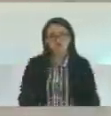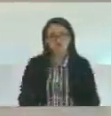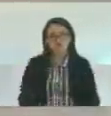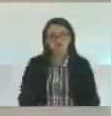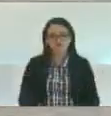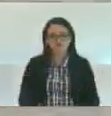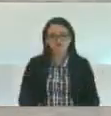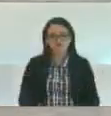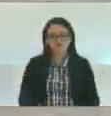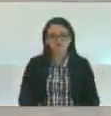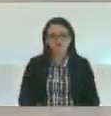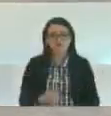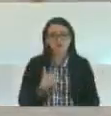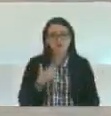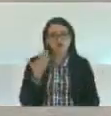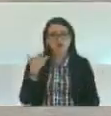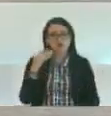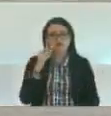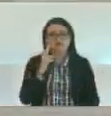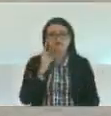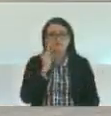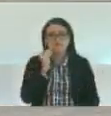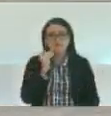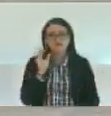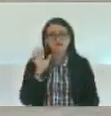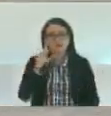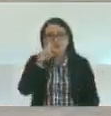Ya no soy el novato de hace 5 años.